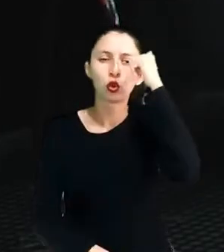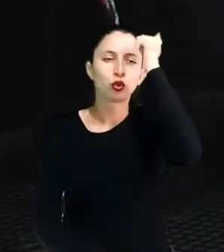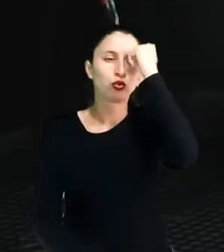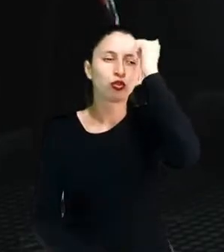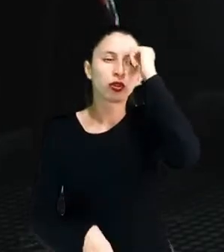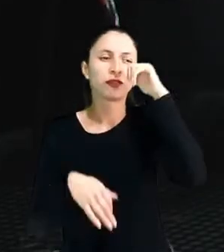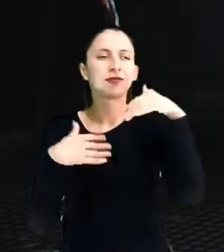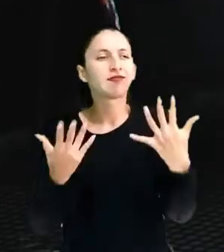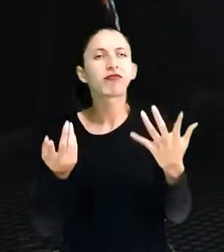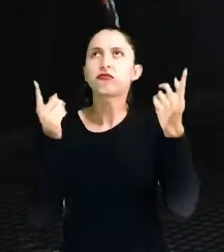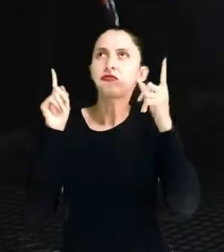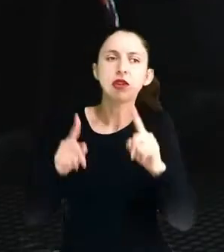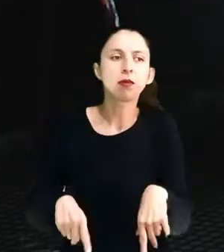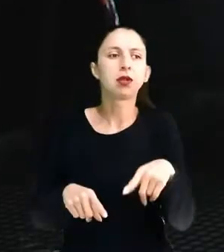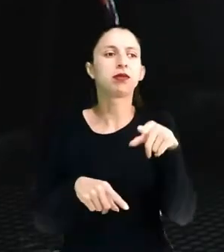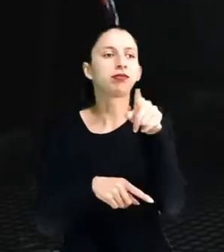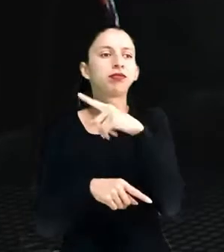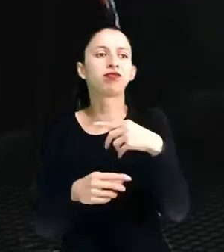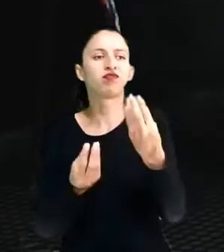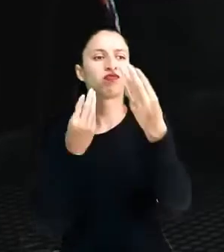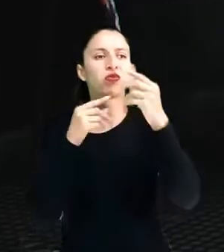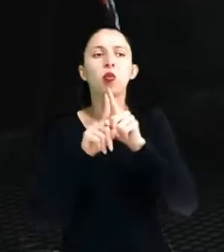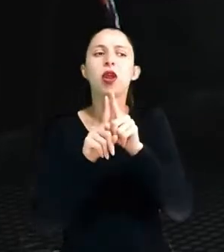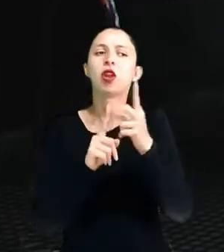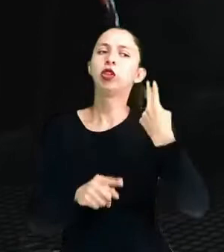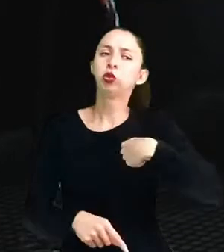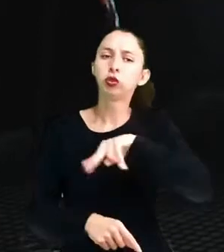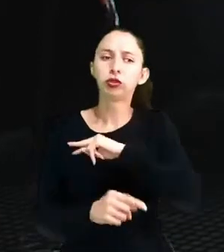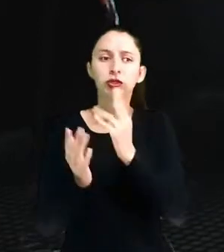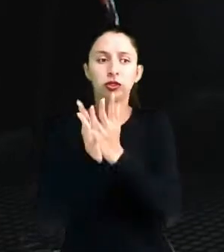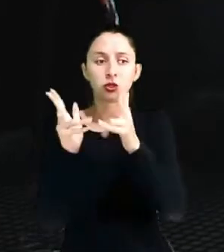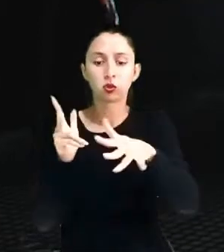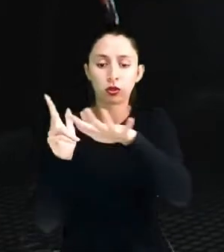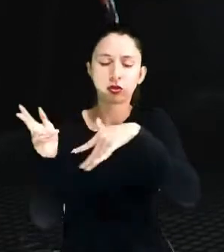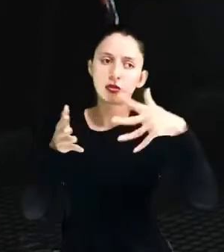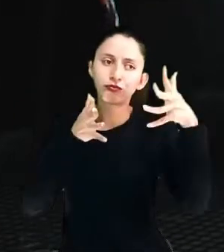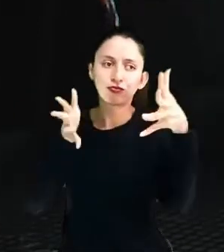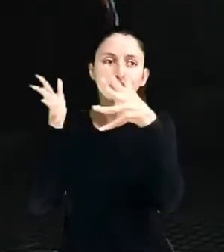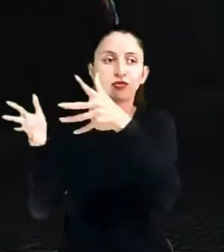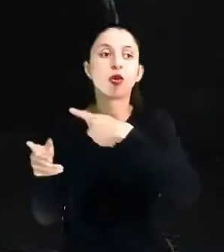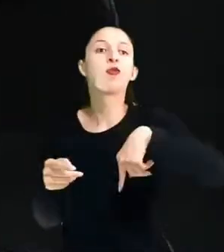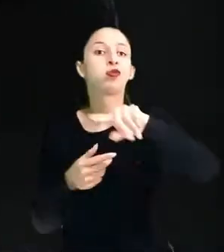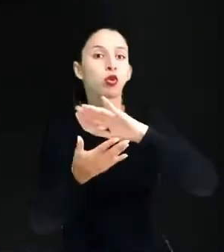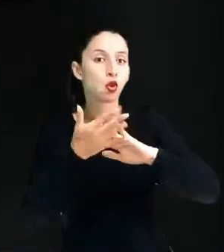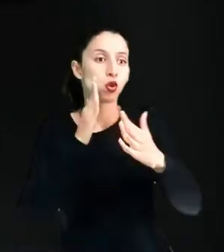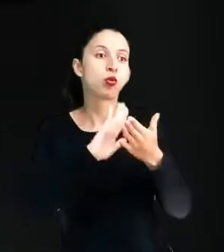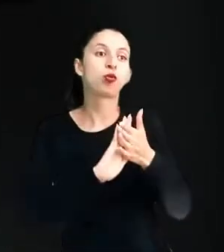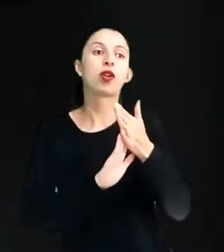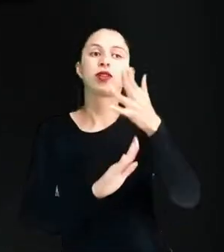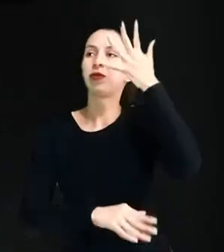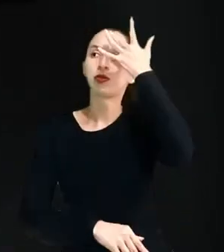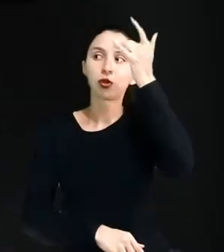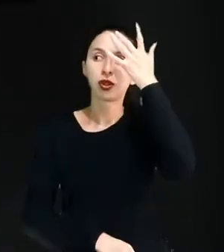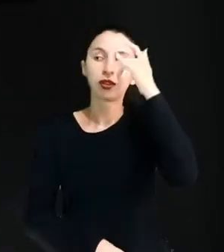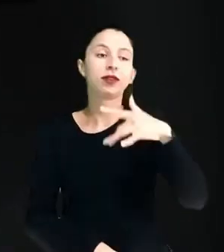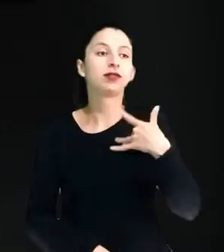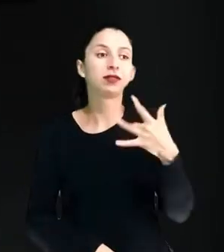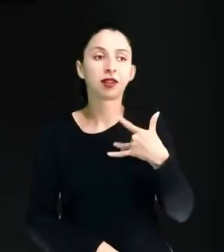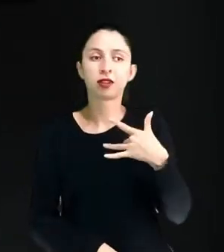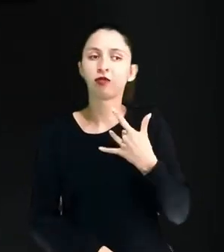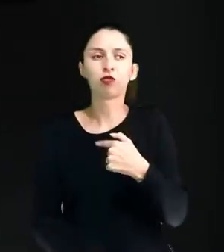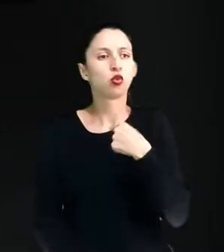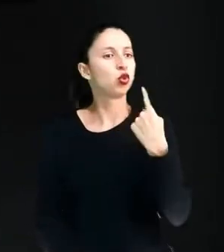también canalizarlas para nuestros estudiantes. Porque han sido, yo digo, es un trabajo conjunto, Nada de esto